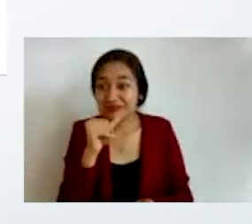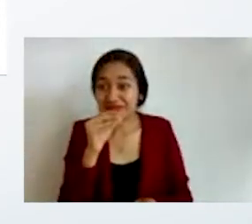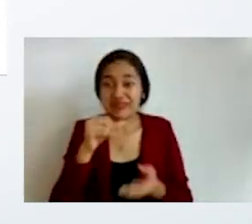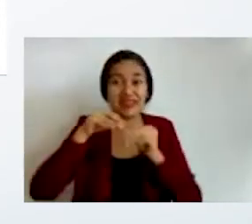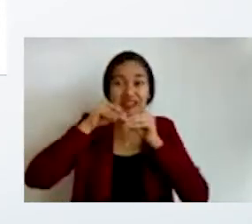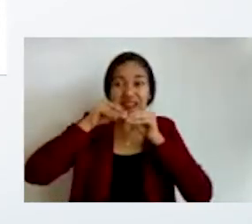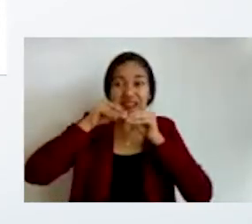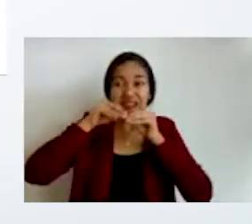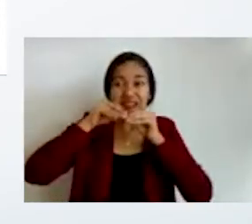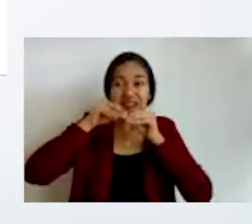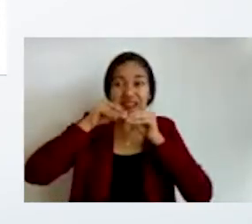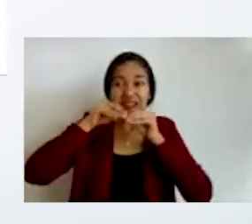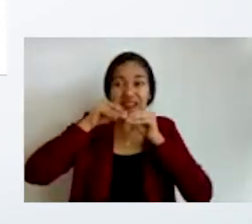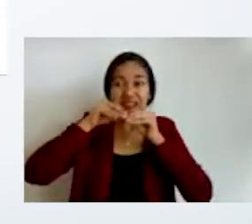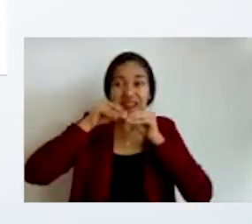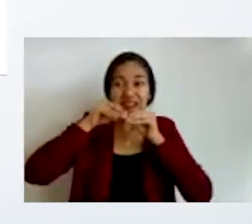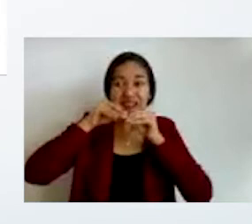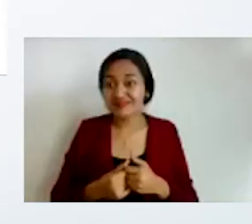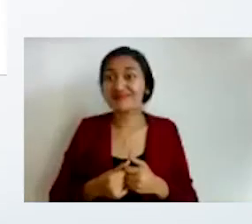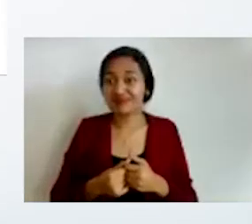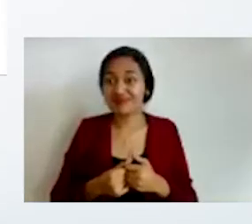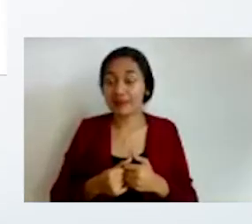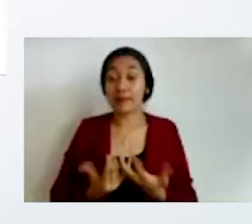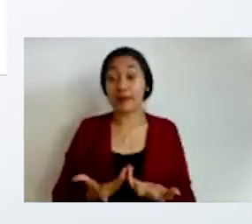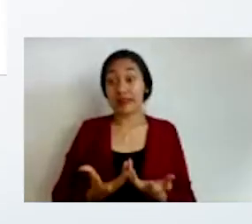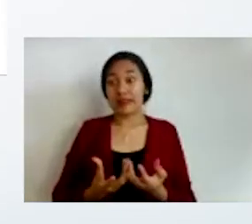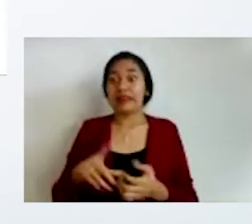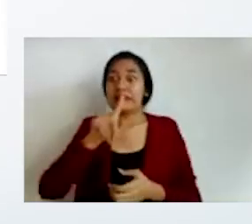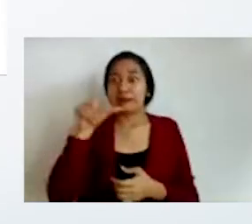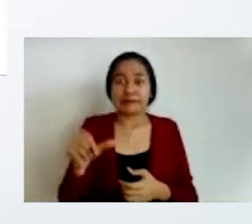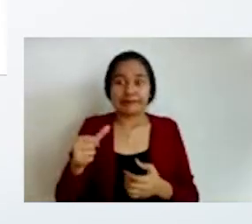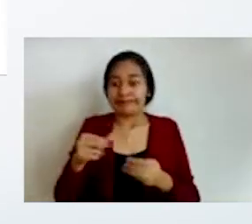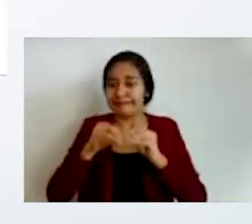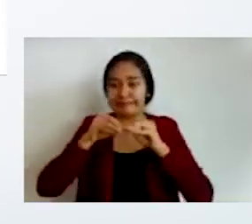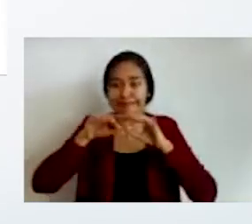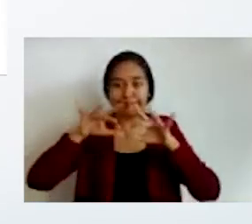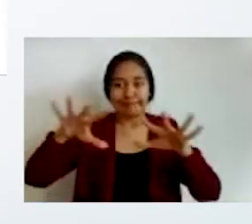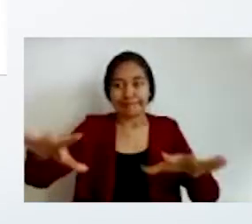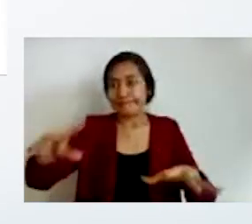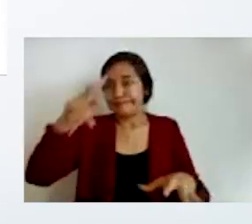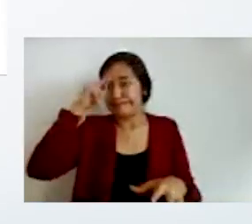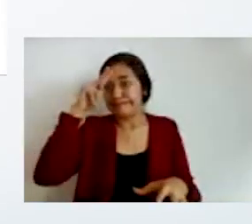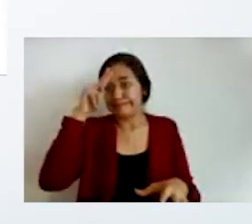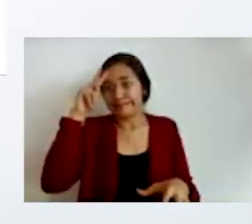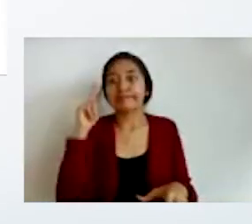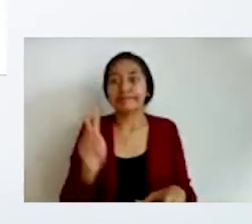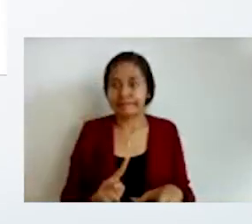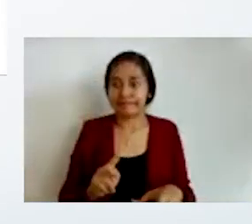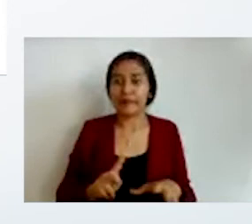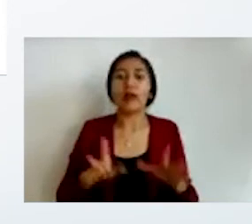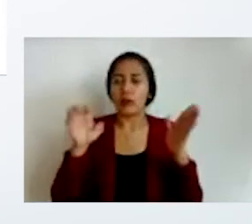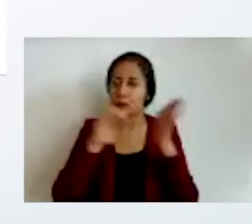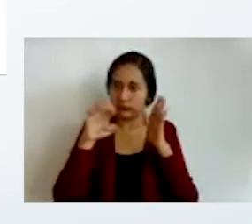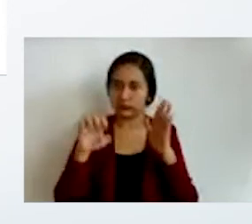ocurrir casos de contacto redundante. Cuando, por ejemplo, este que está hasta abajo ya enfermó,